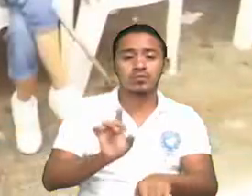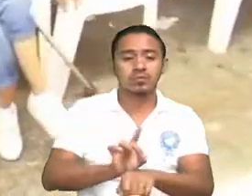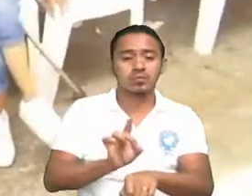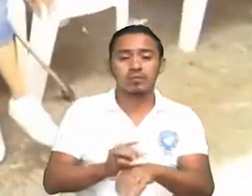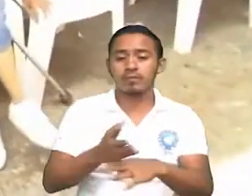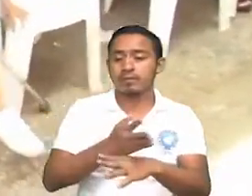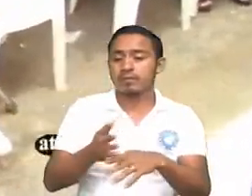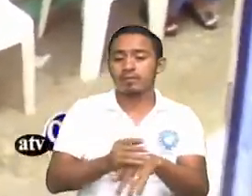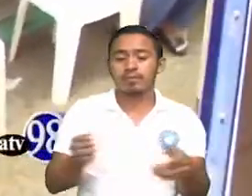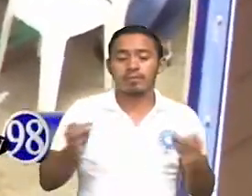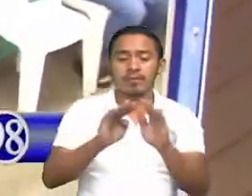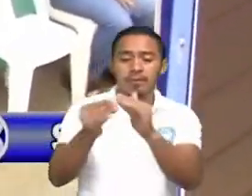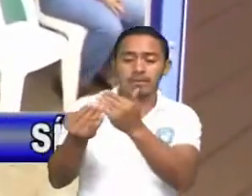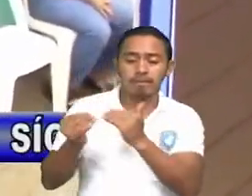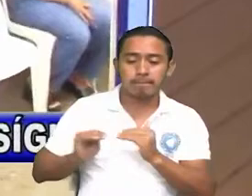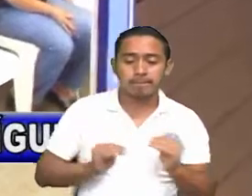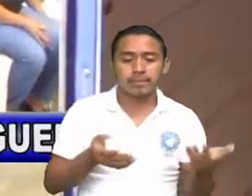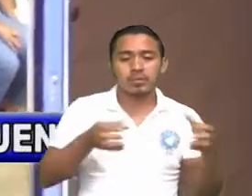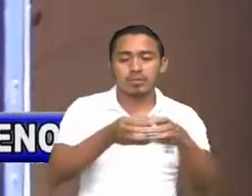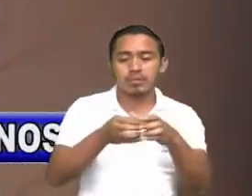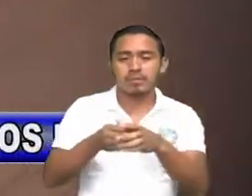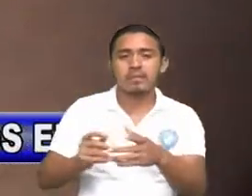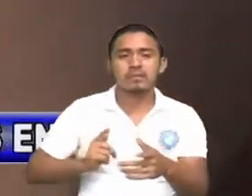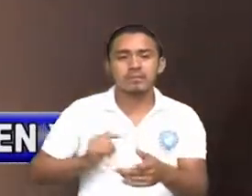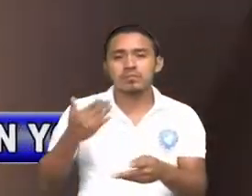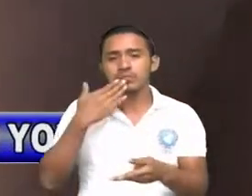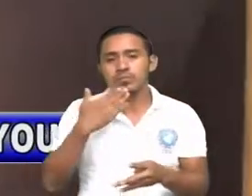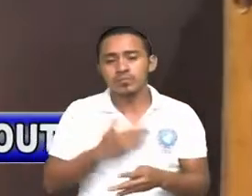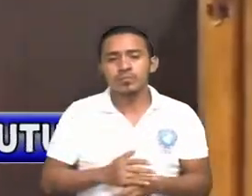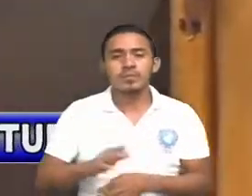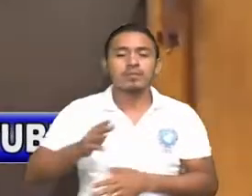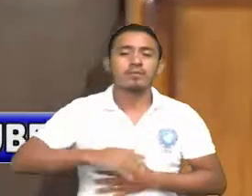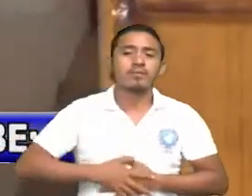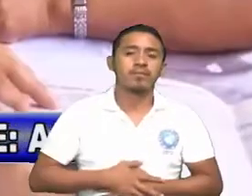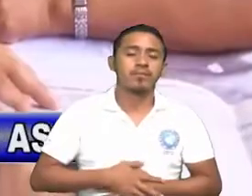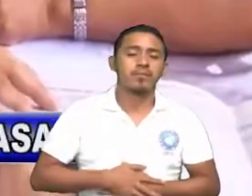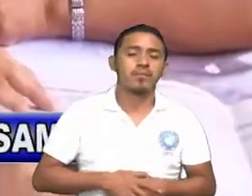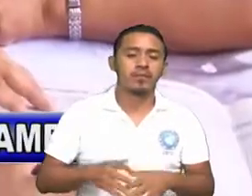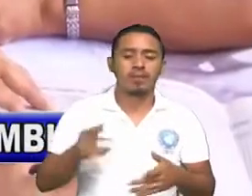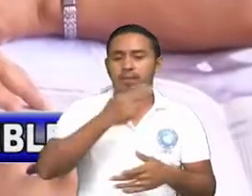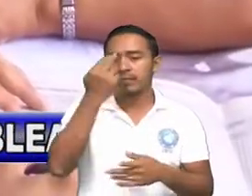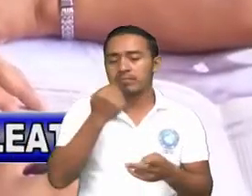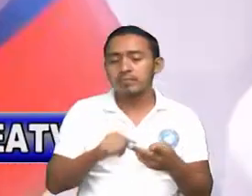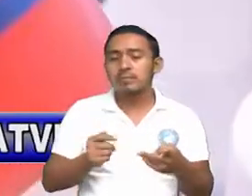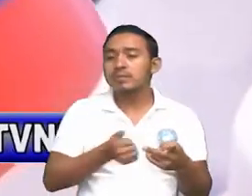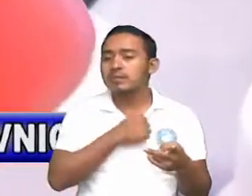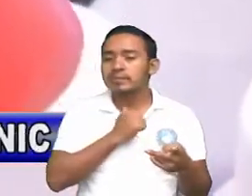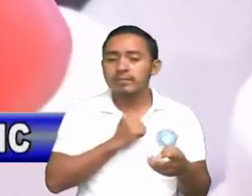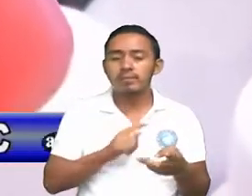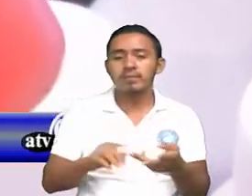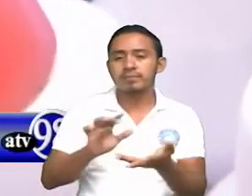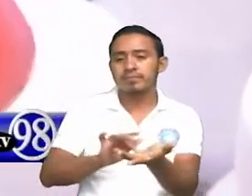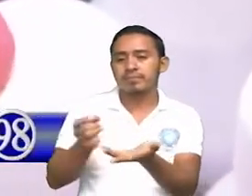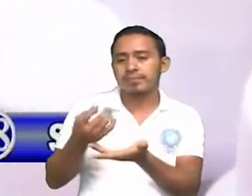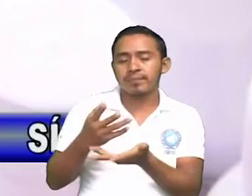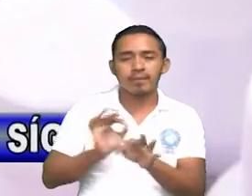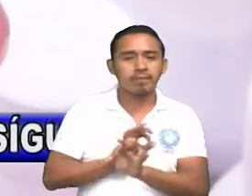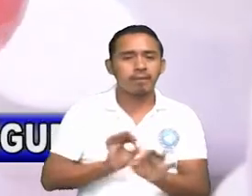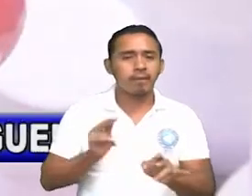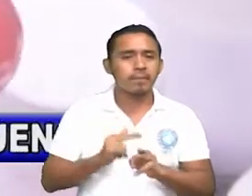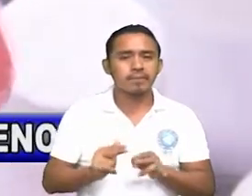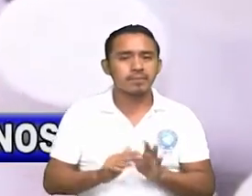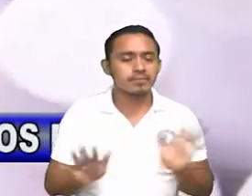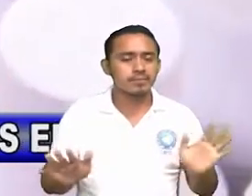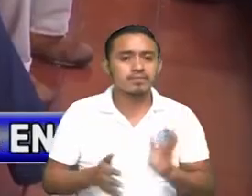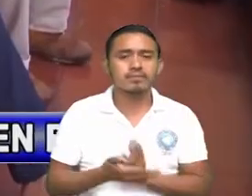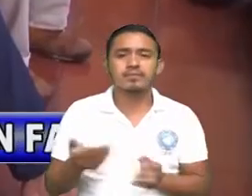barrios y comarcas, los pacientes tienen la oportunidad de pasar consulta, hacerse exámenes y recibir medicamentos sin costo alguno. Con